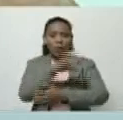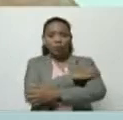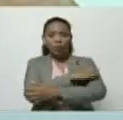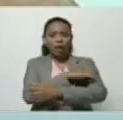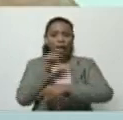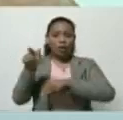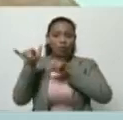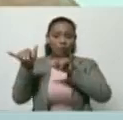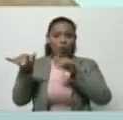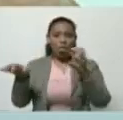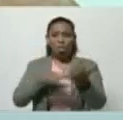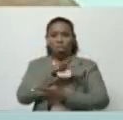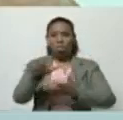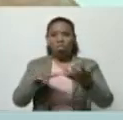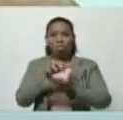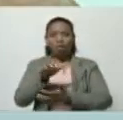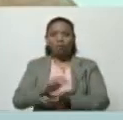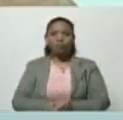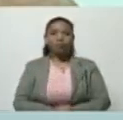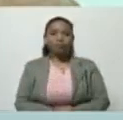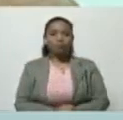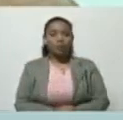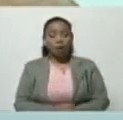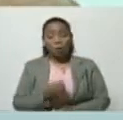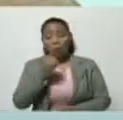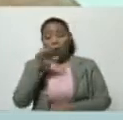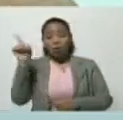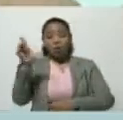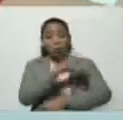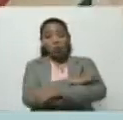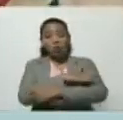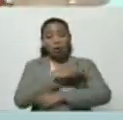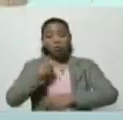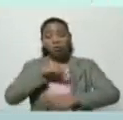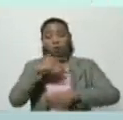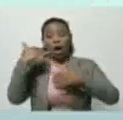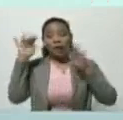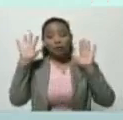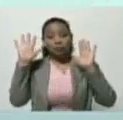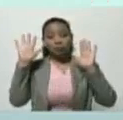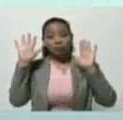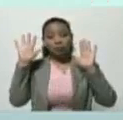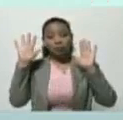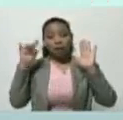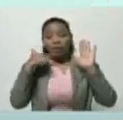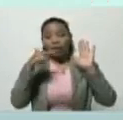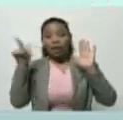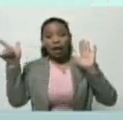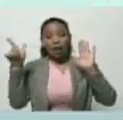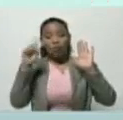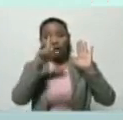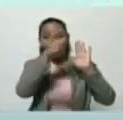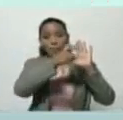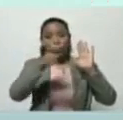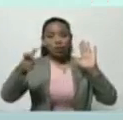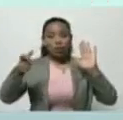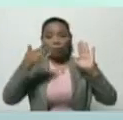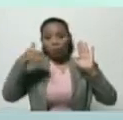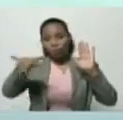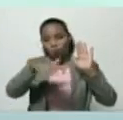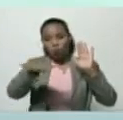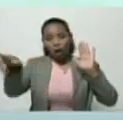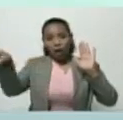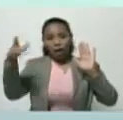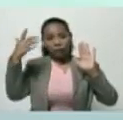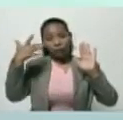que tienen ellos. Pero bueno, es la oposición que nosotros tenemos y no, es lo que hay, dijera alguien por ahí, es